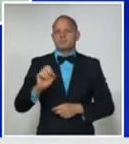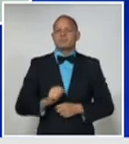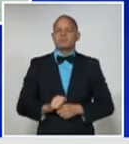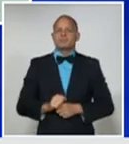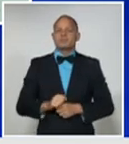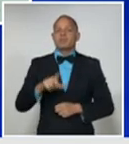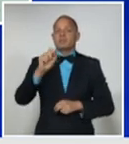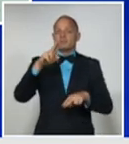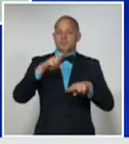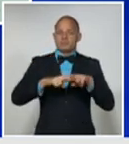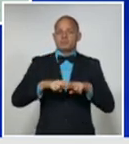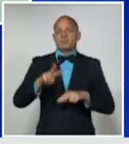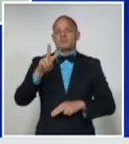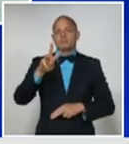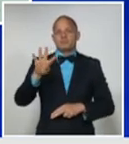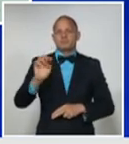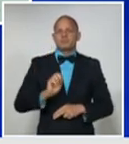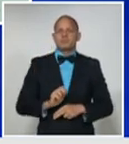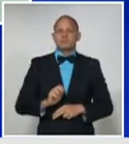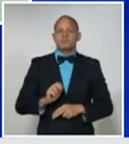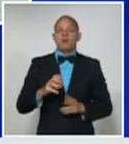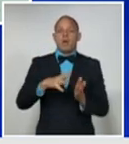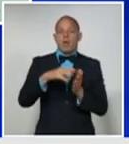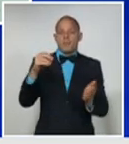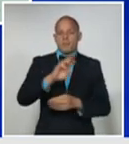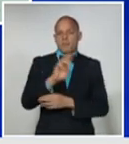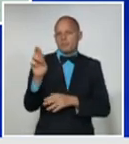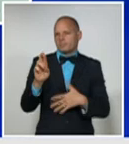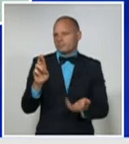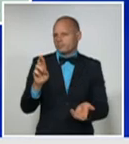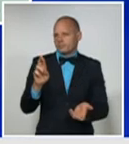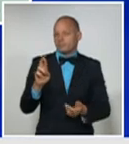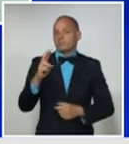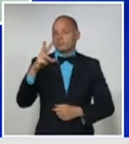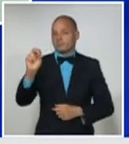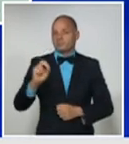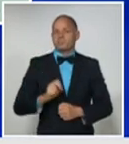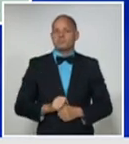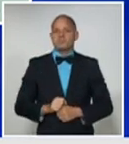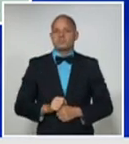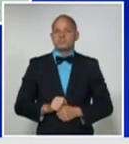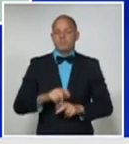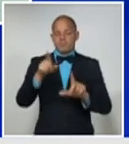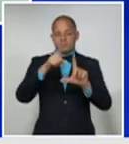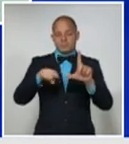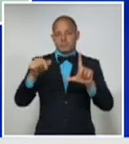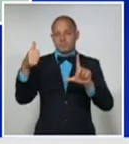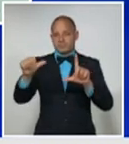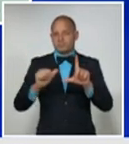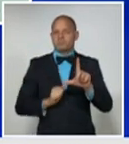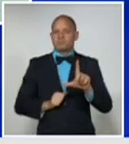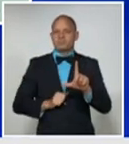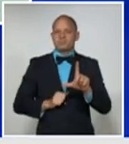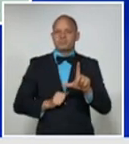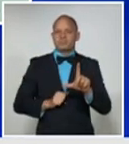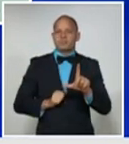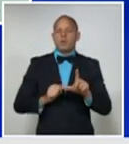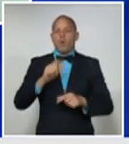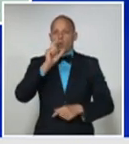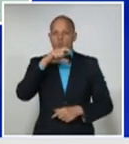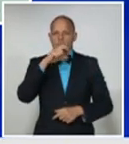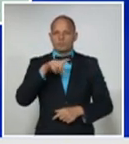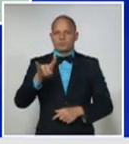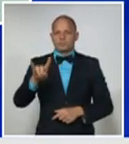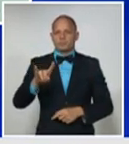Habana 24, Plaza de la Revolución 20, Regla 10 y el municipio Cotorro